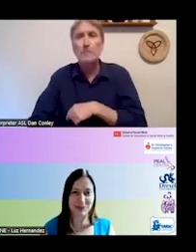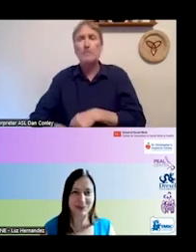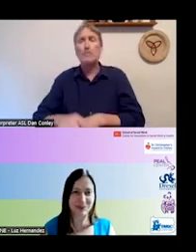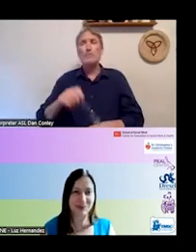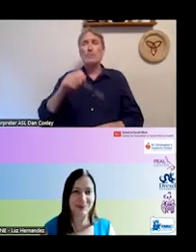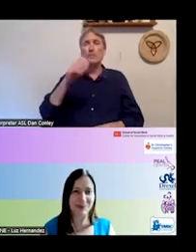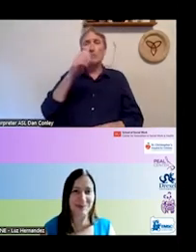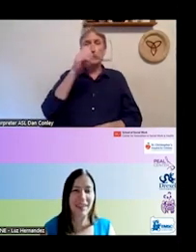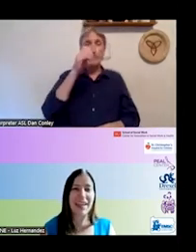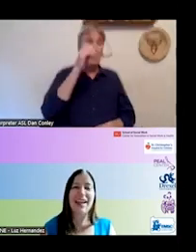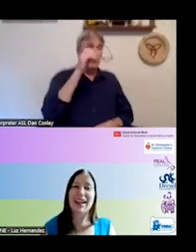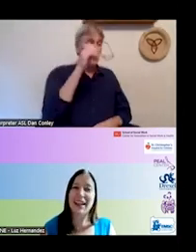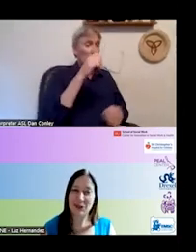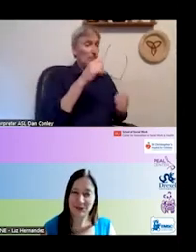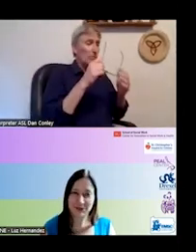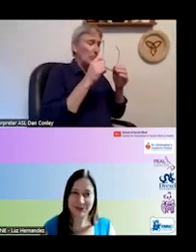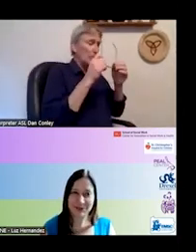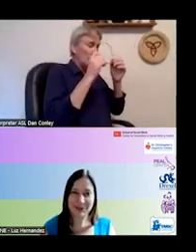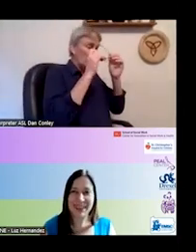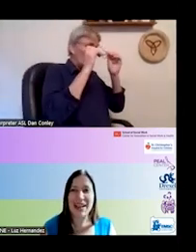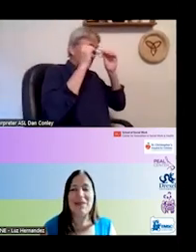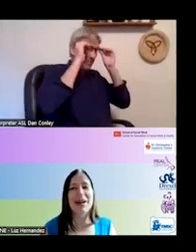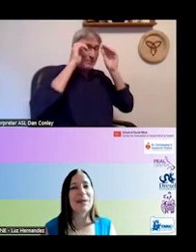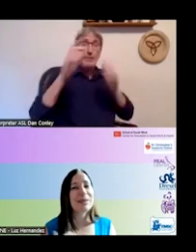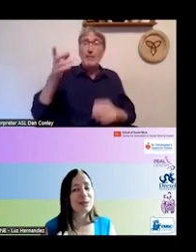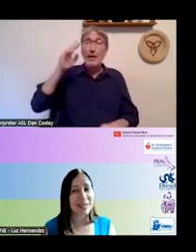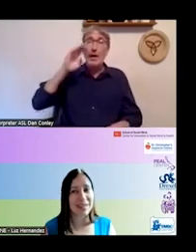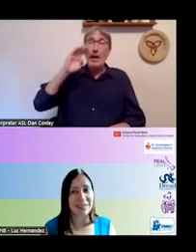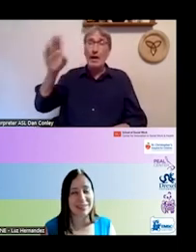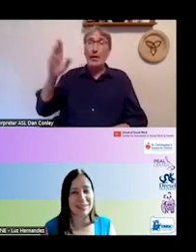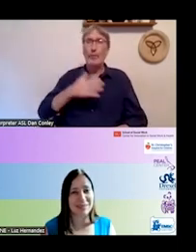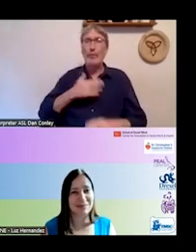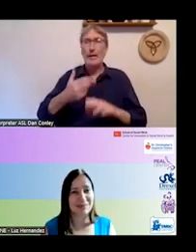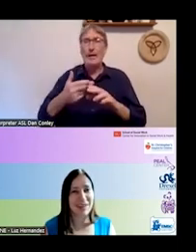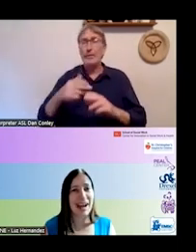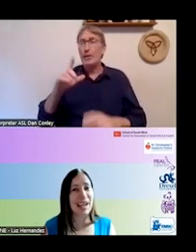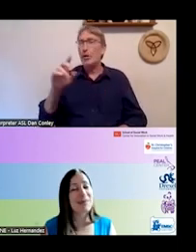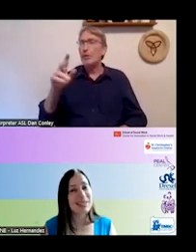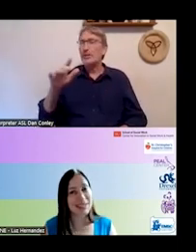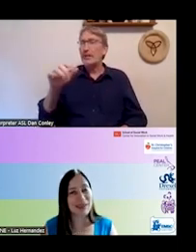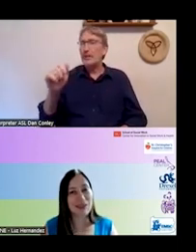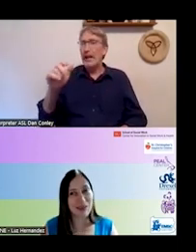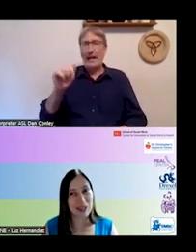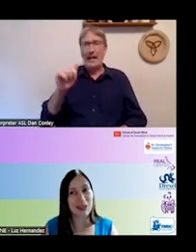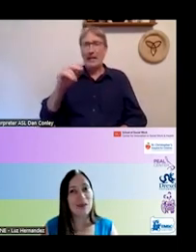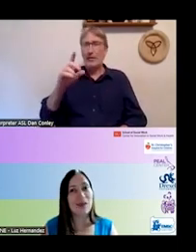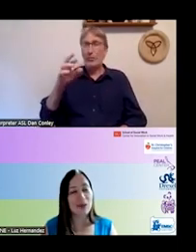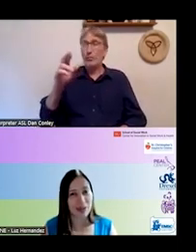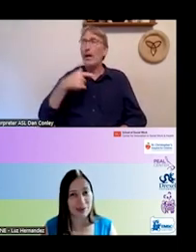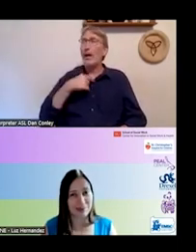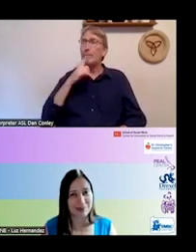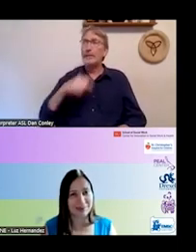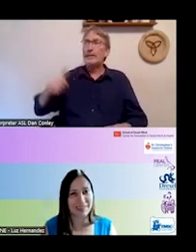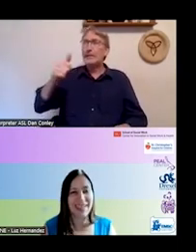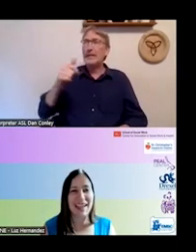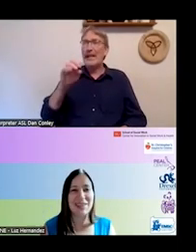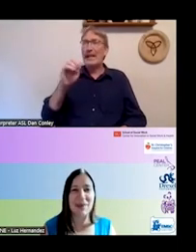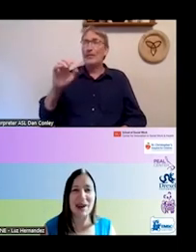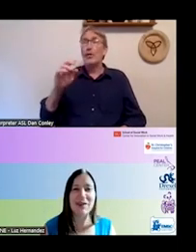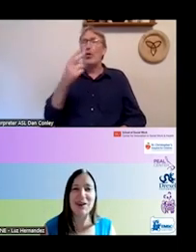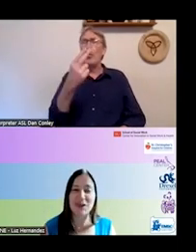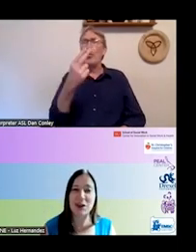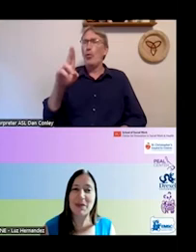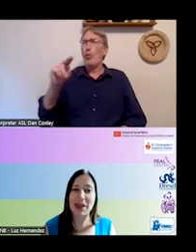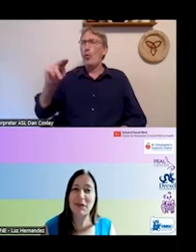nosotros. Hello, my name is Luz Hernández. I am the executive director of UNE and